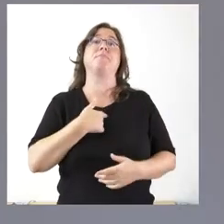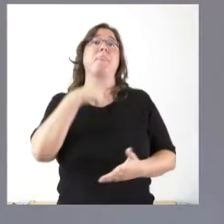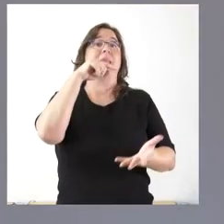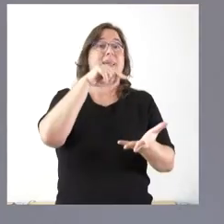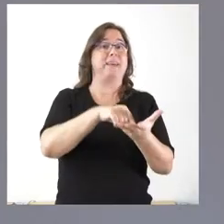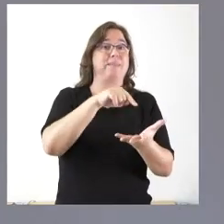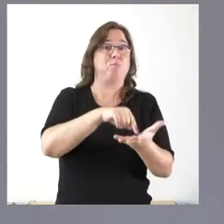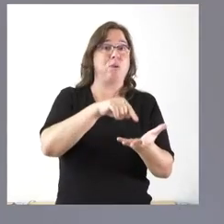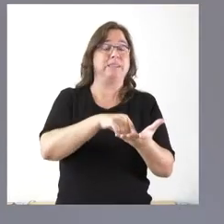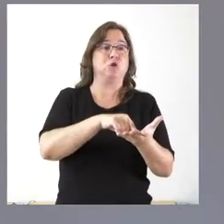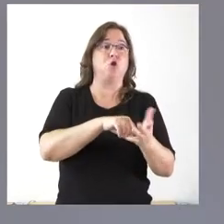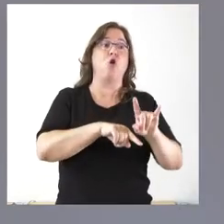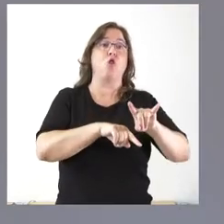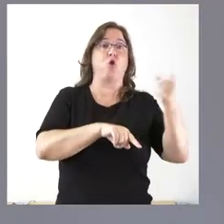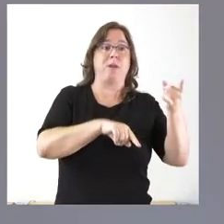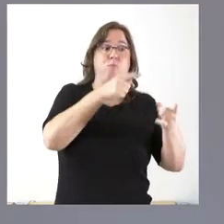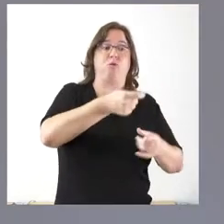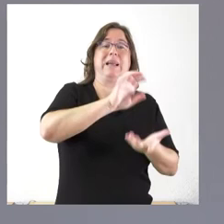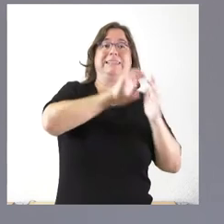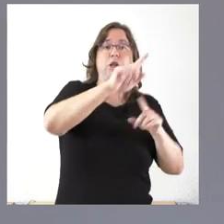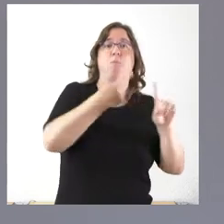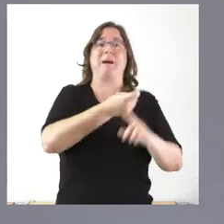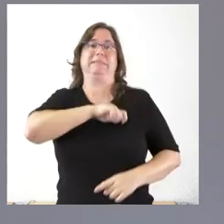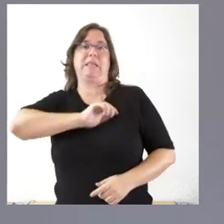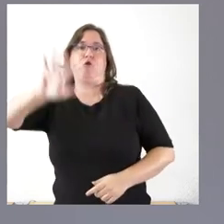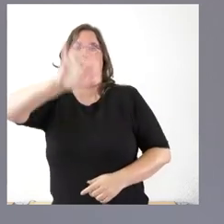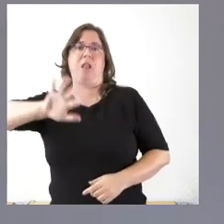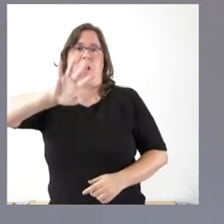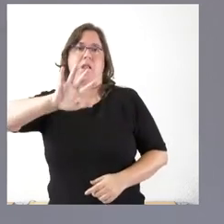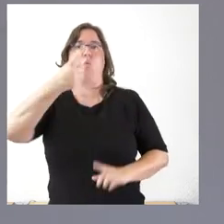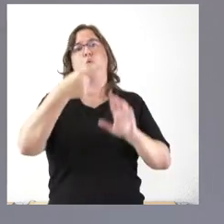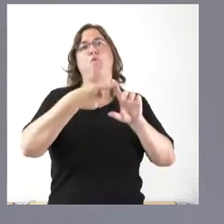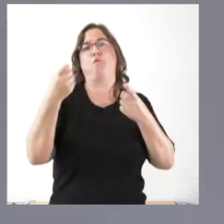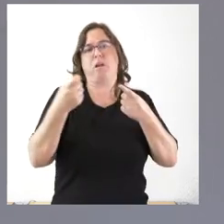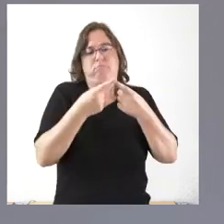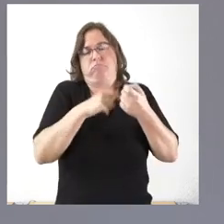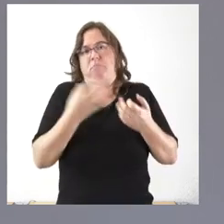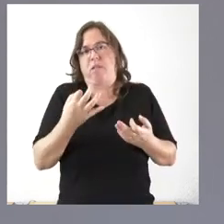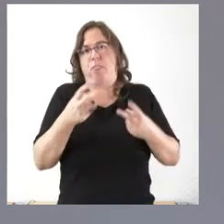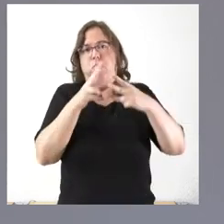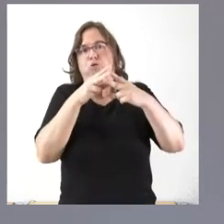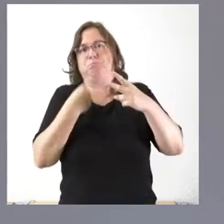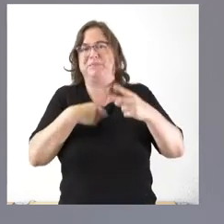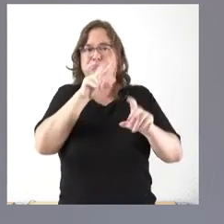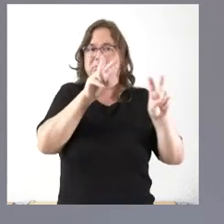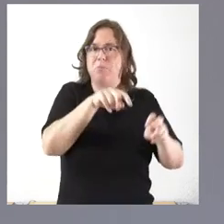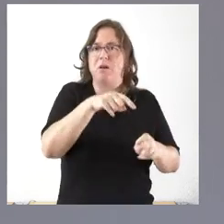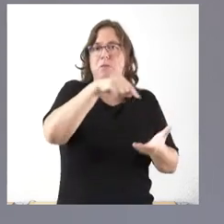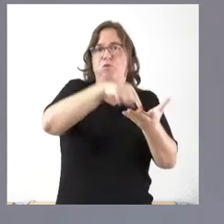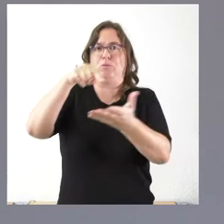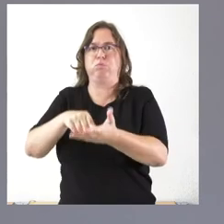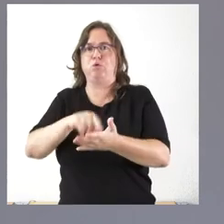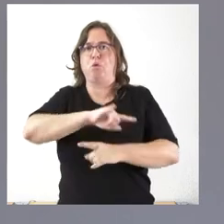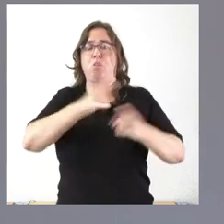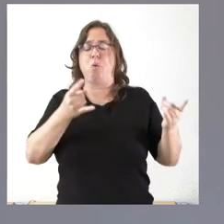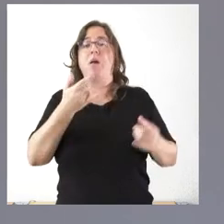doble imposición en la medida en que es gravado por un impuesto de ámbito nacional y en la medida en que el Gobierno decidió